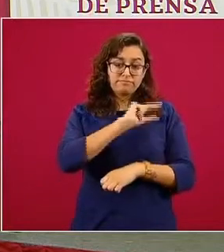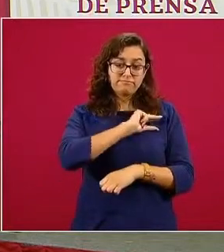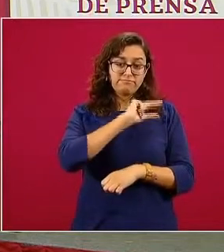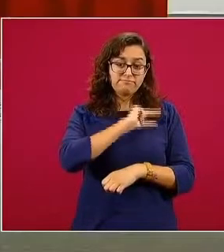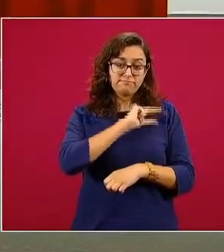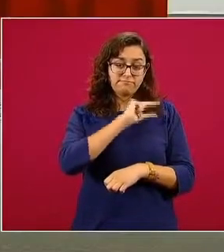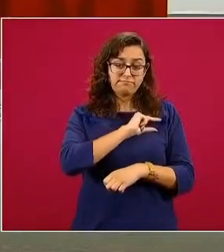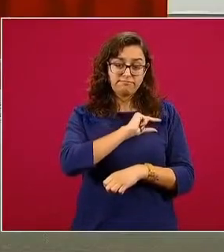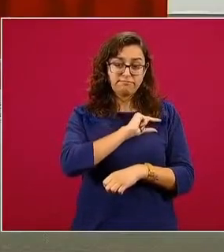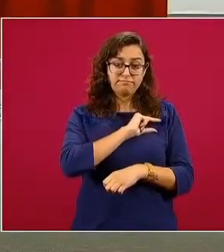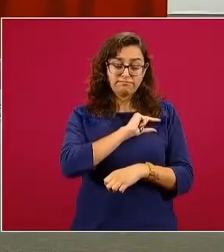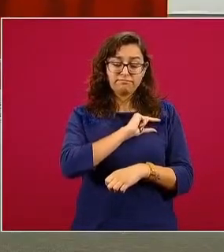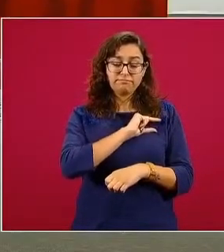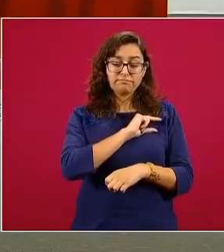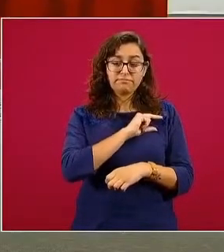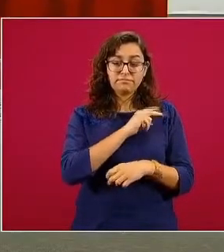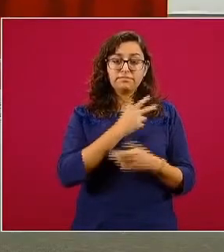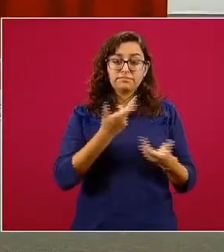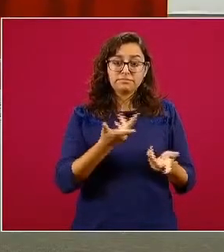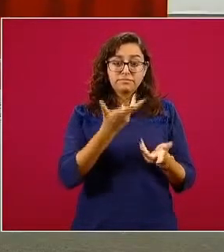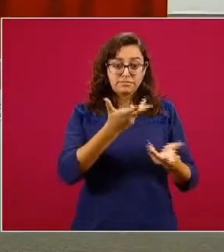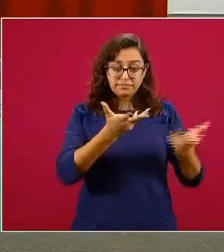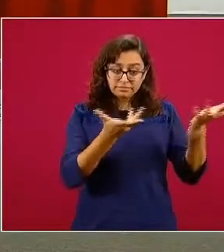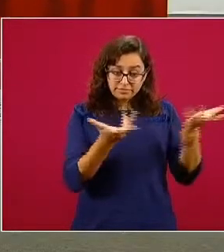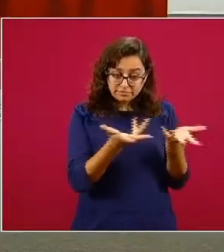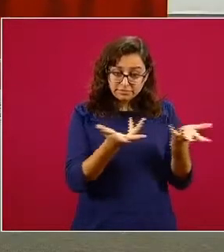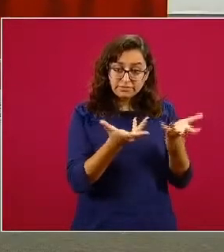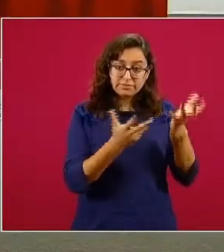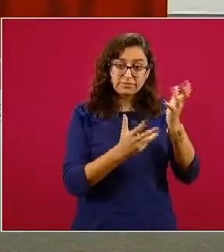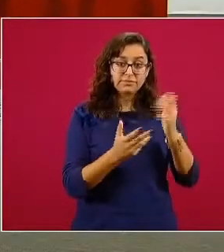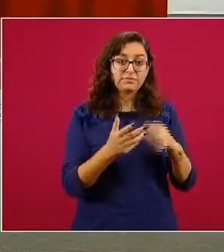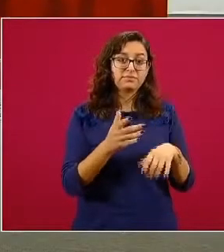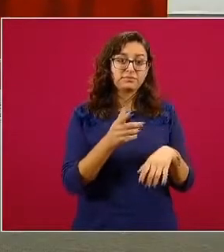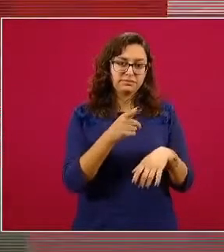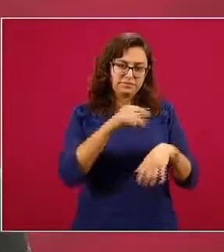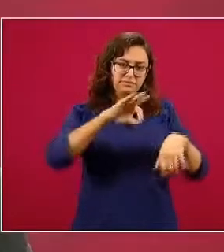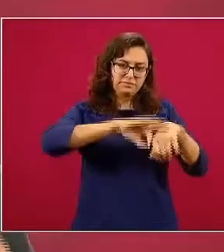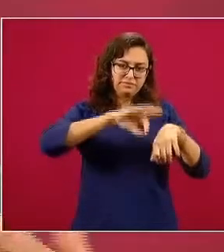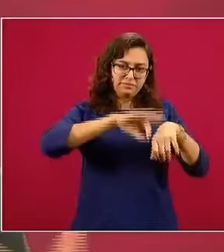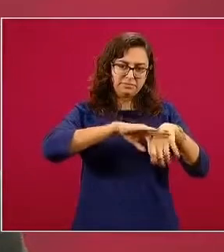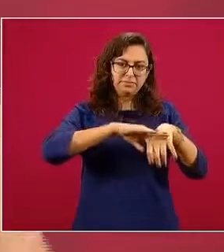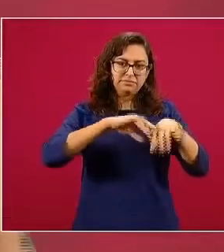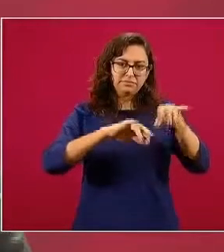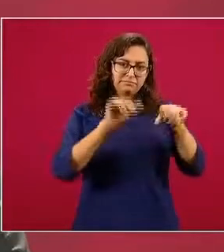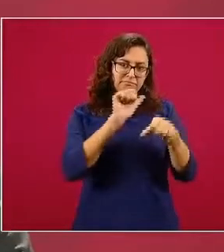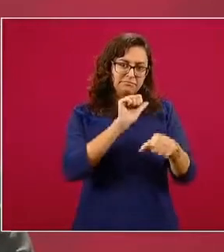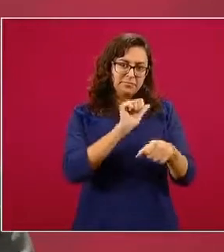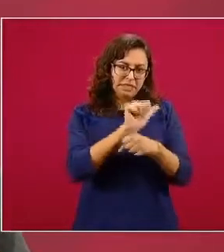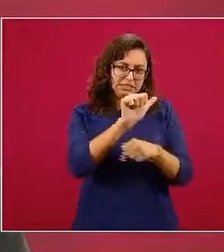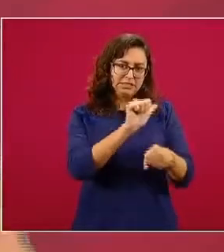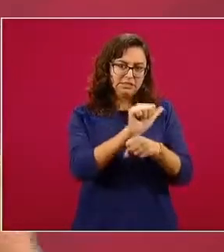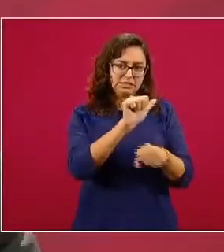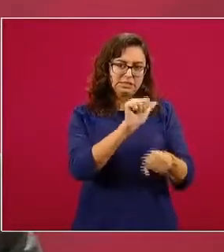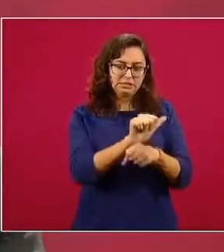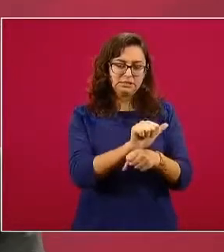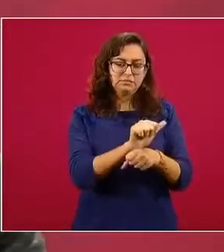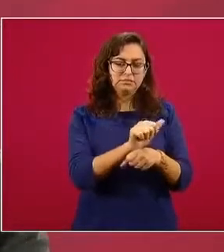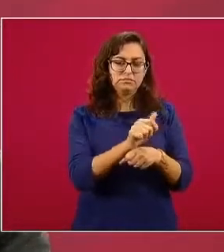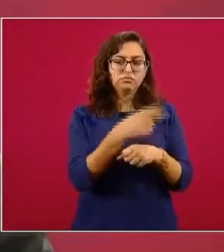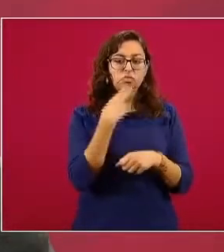es la que un laboratorio argentino que se llama Chemex contrató